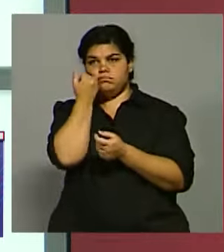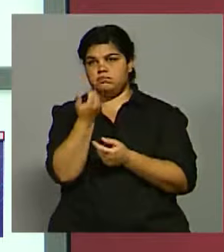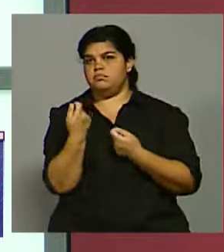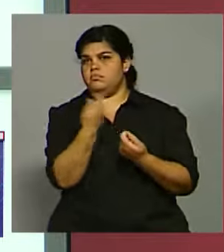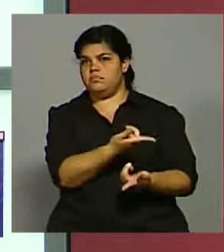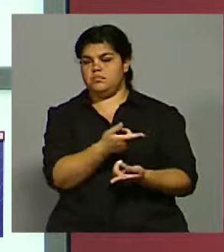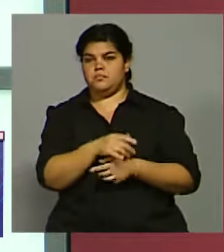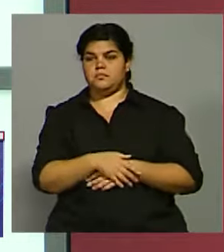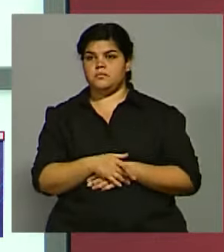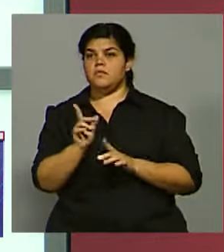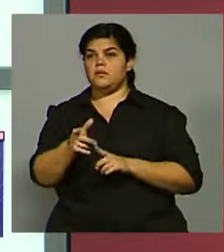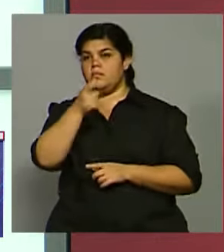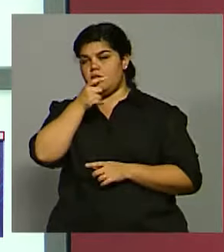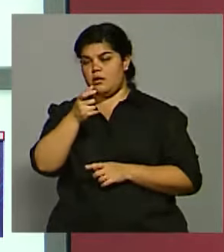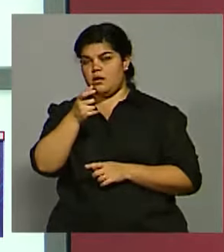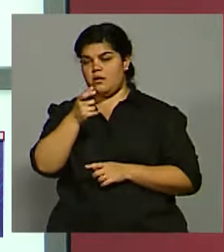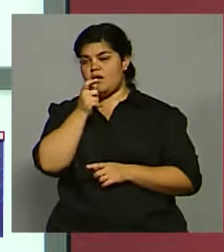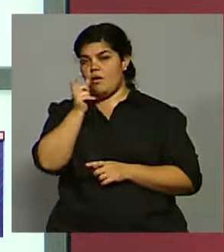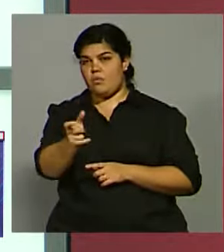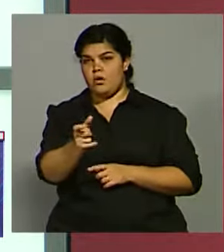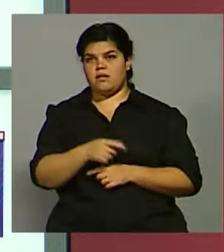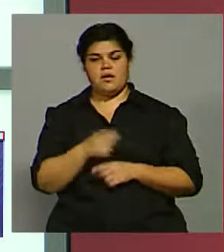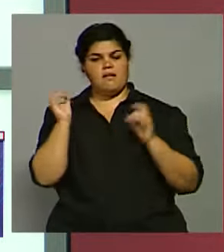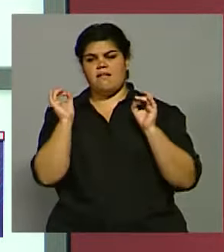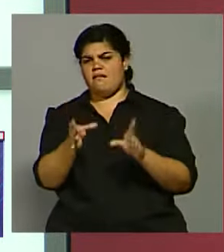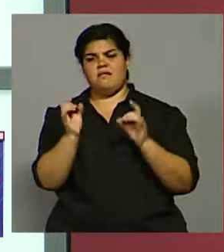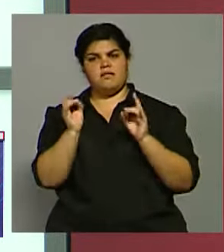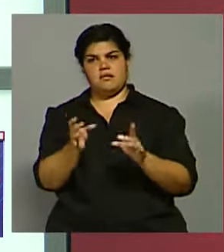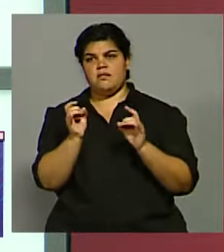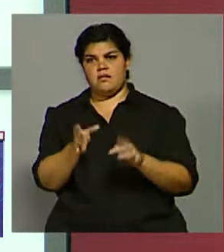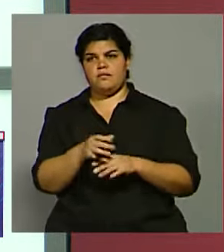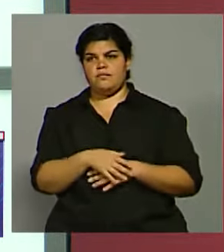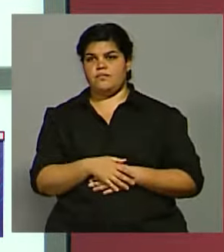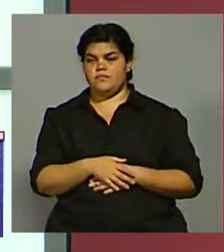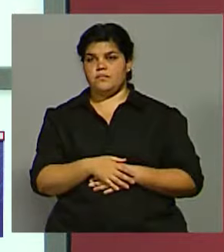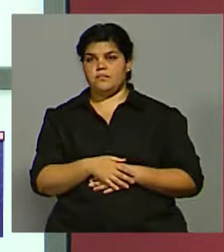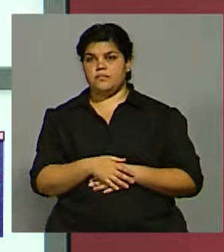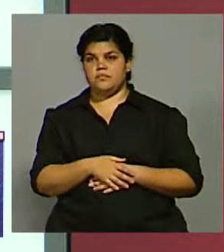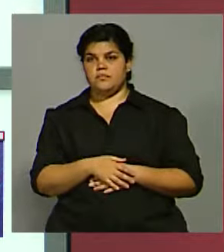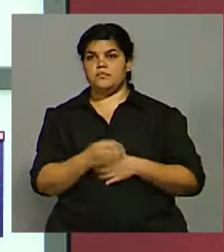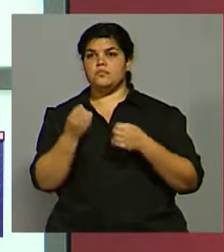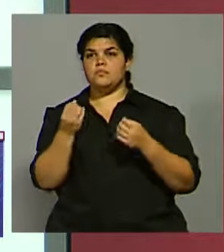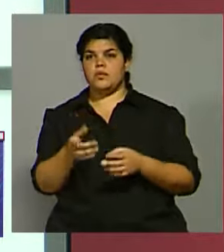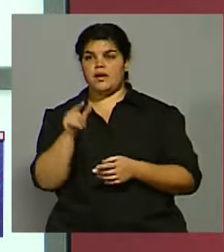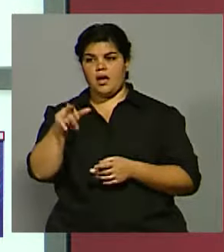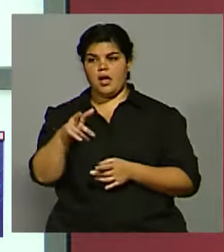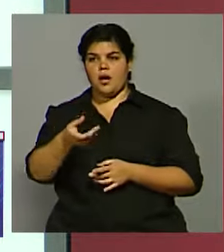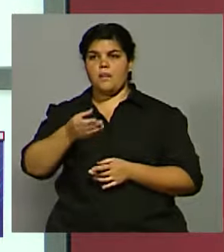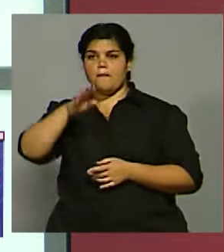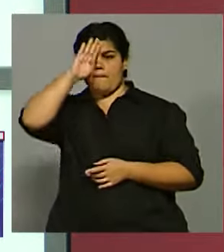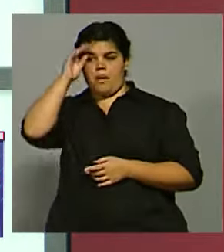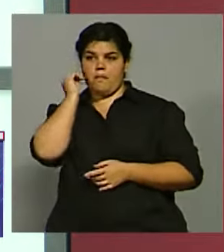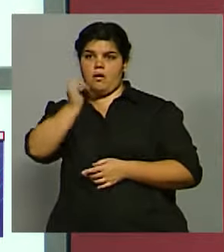posición, respondiendo a su pregunta, es sumamente crítica, porque si uno se atiene a lo que dice el Papa y lo que hace,